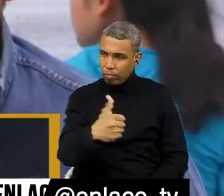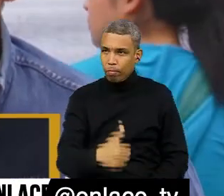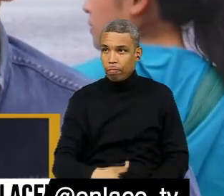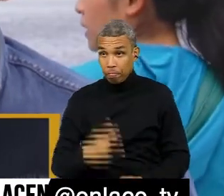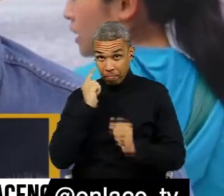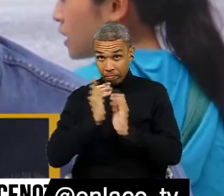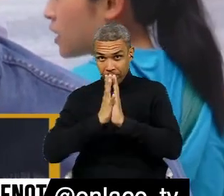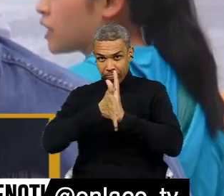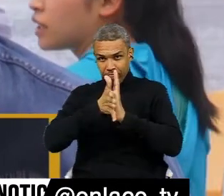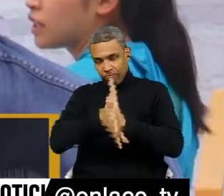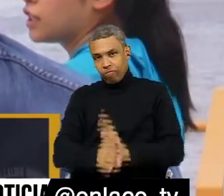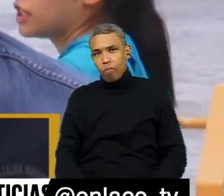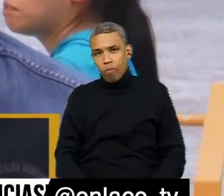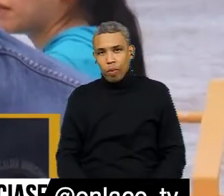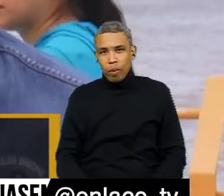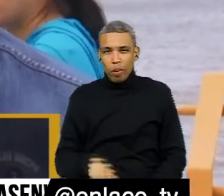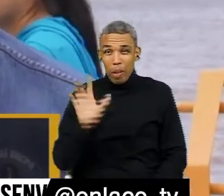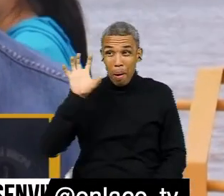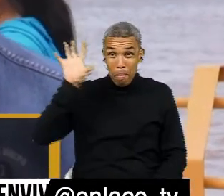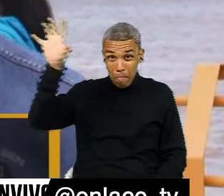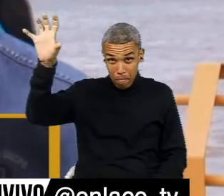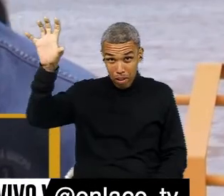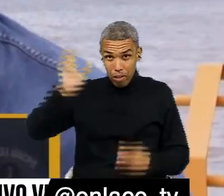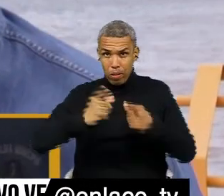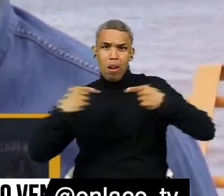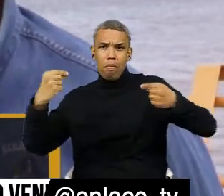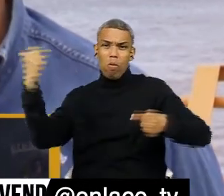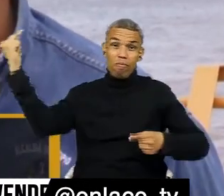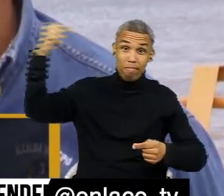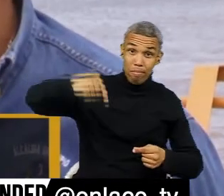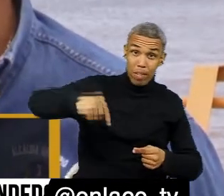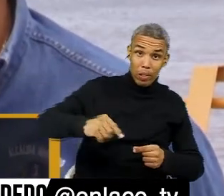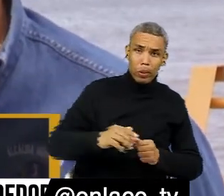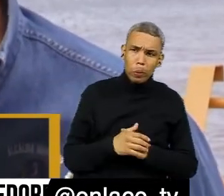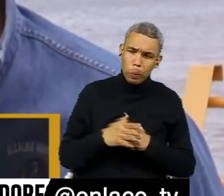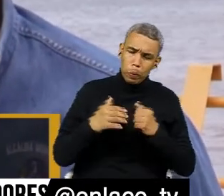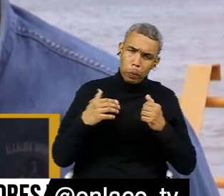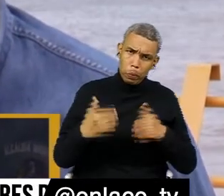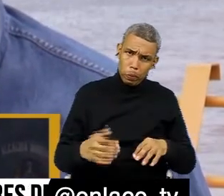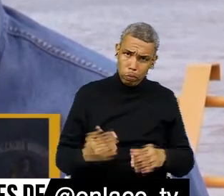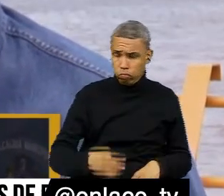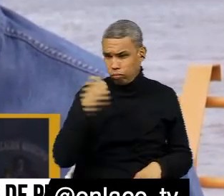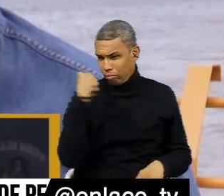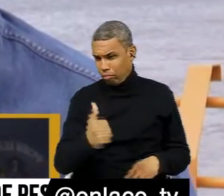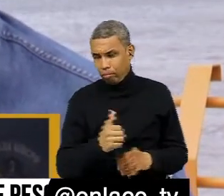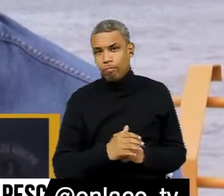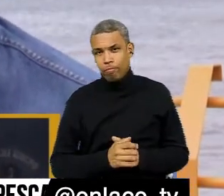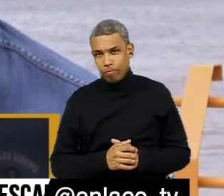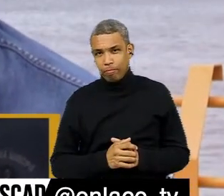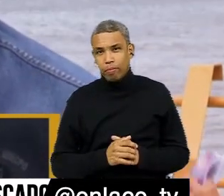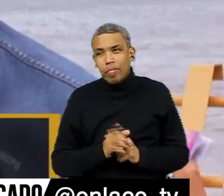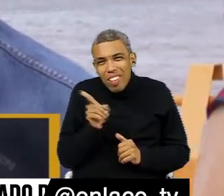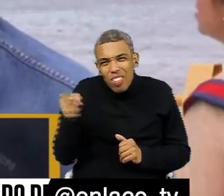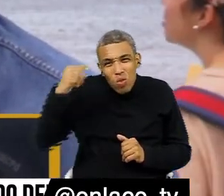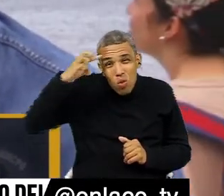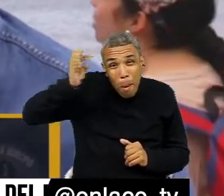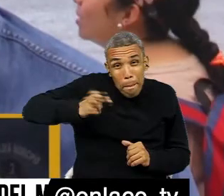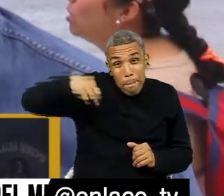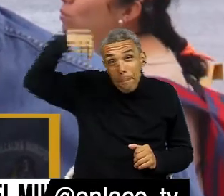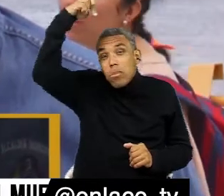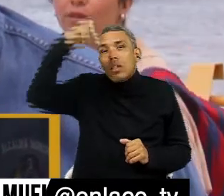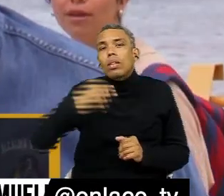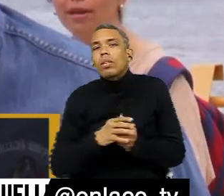importancia de esta visita aquí a Barranca Bermeja es que vamos a tener profesionales que están trabajando para darnos recomendaciones